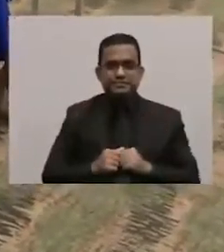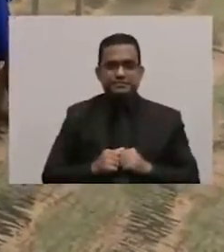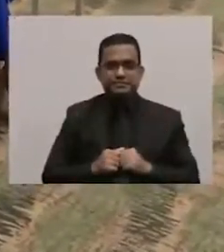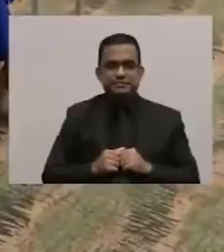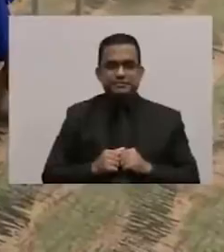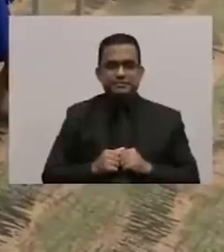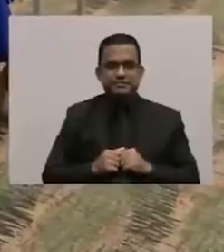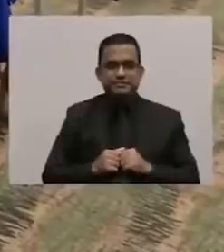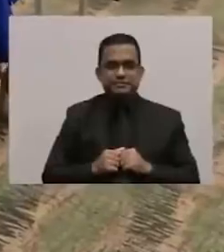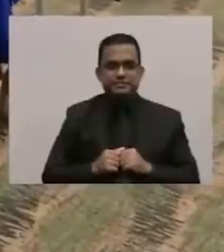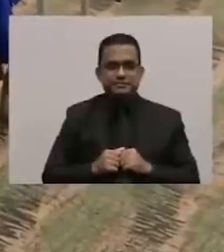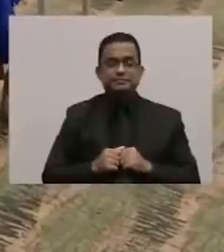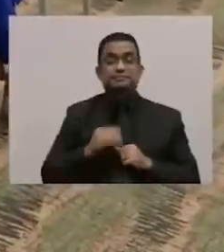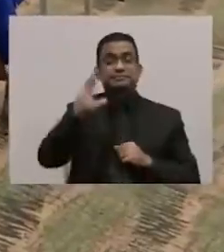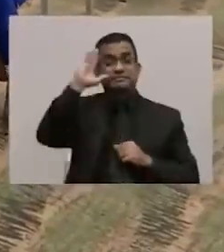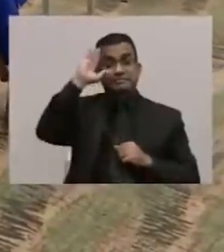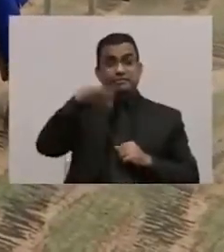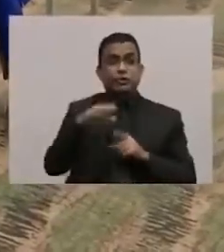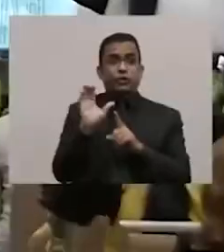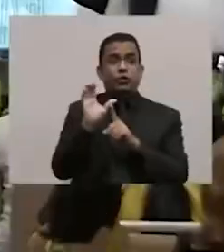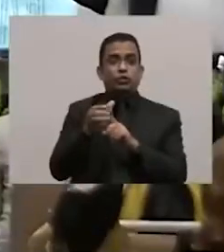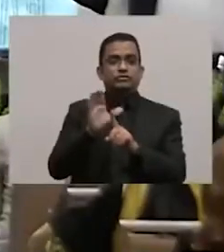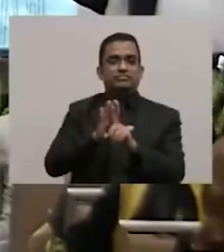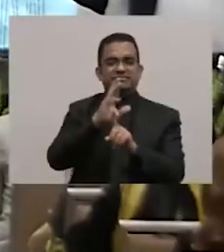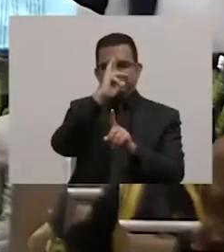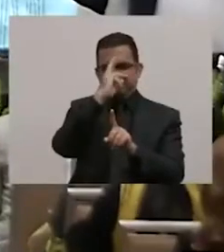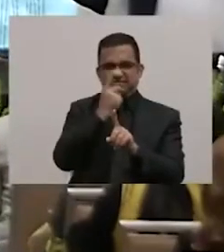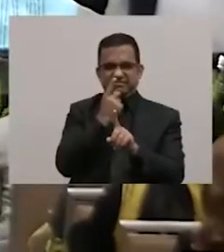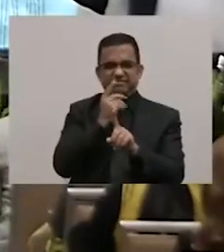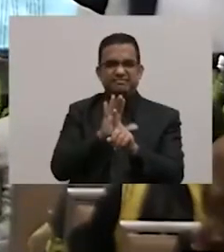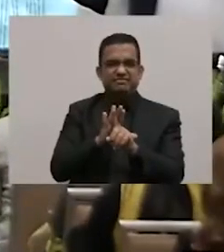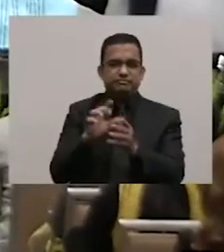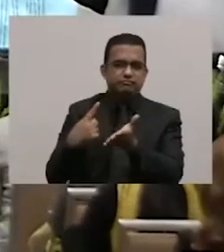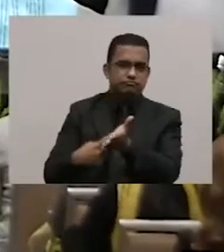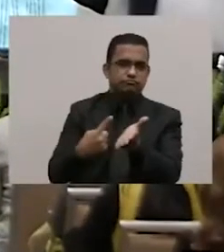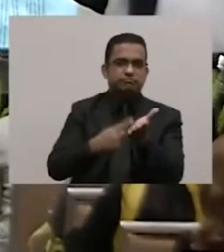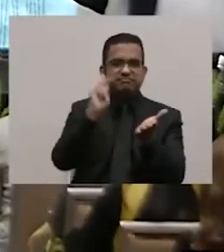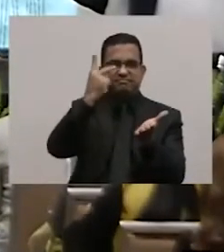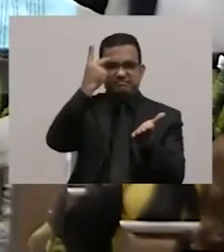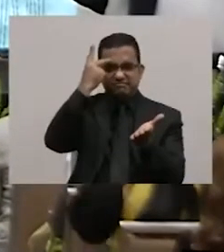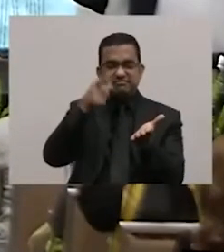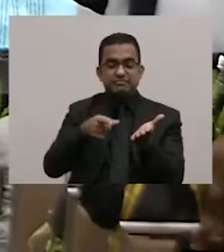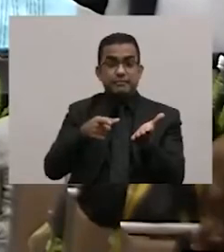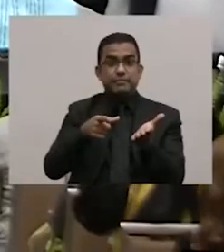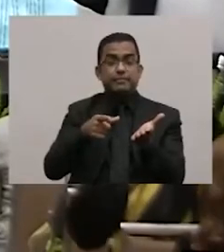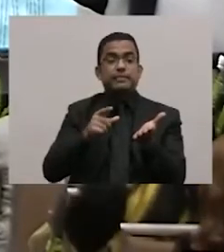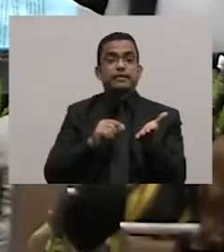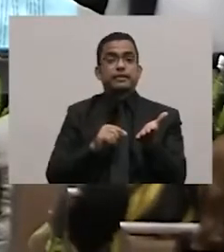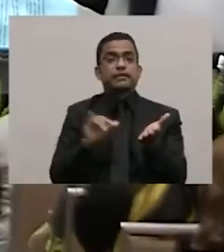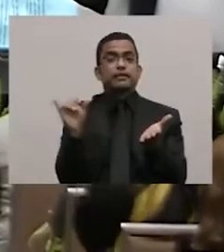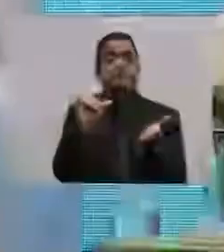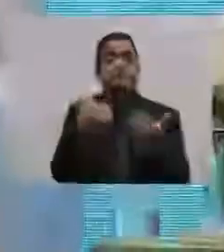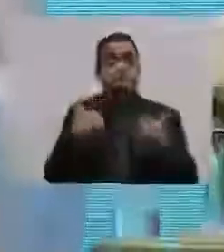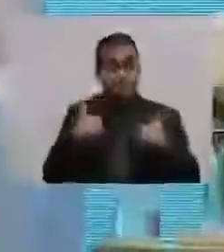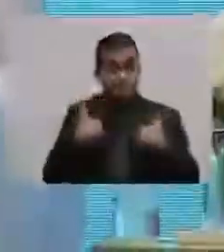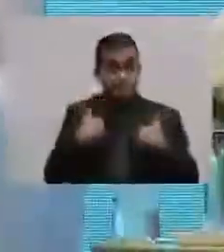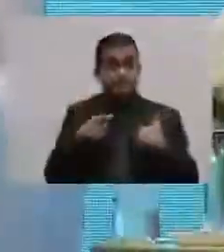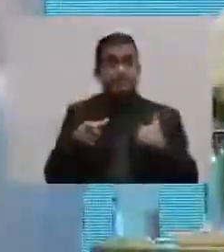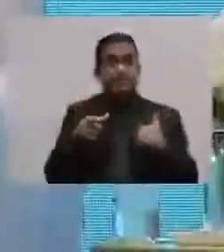Pero sabes que aquí la cultura dominicana en el debate político incluso tiene una